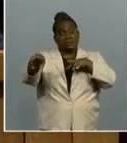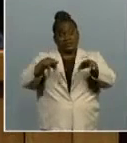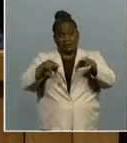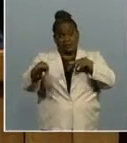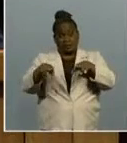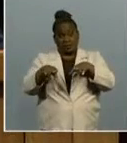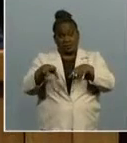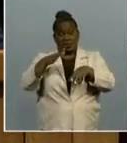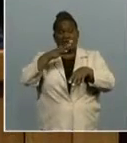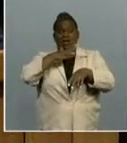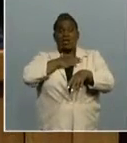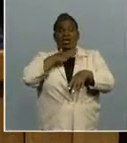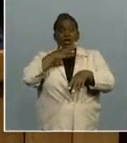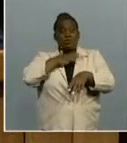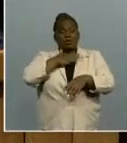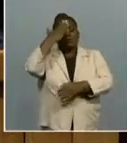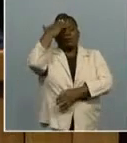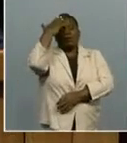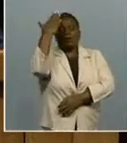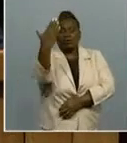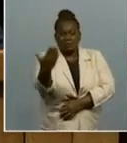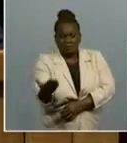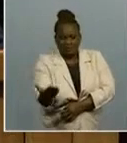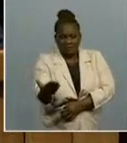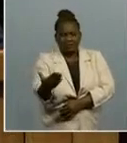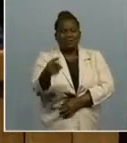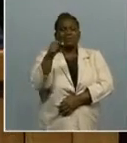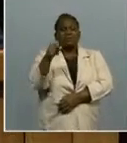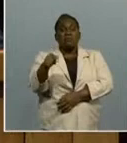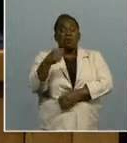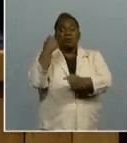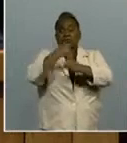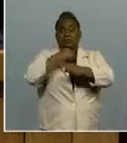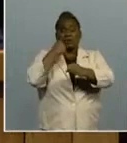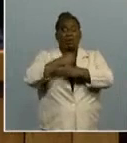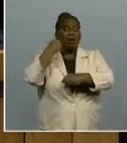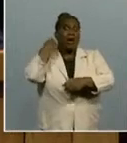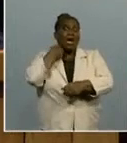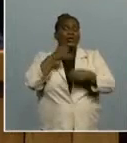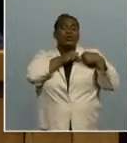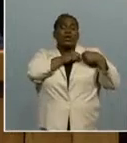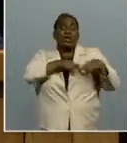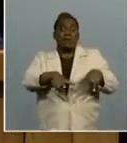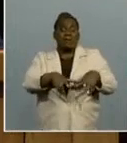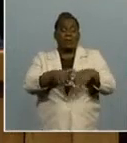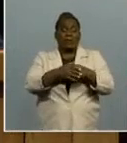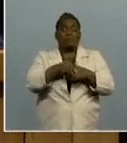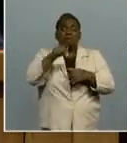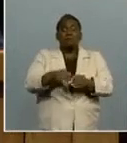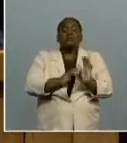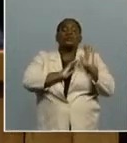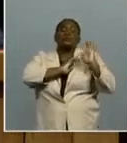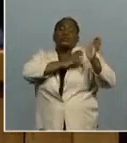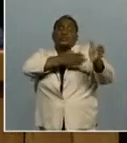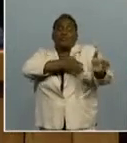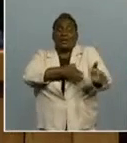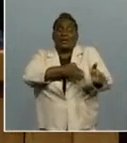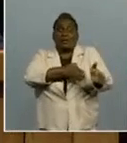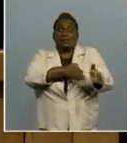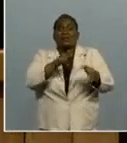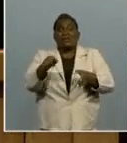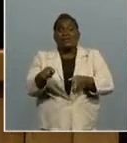nuestro permanente agradecimiento por su consagración y su ejemplo por su disciplina y